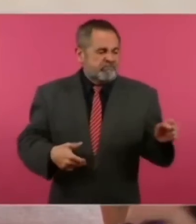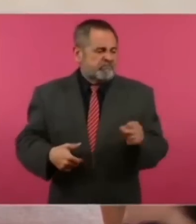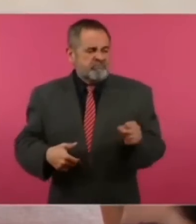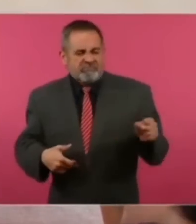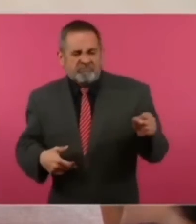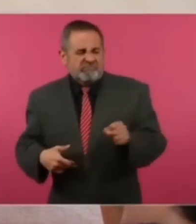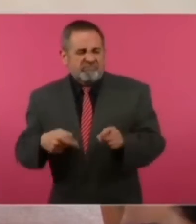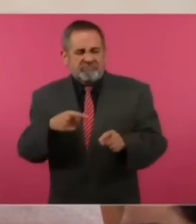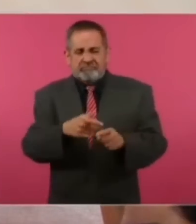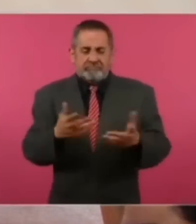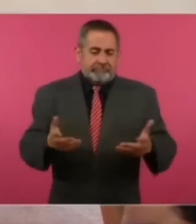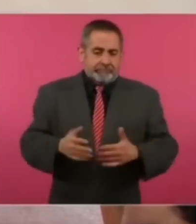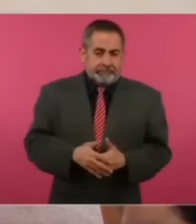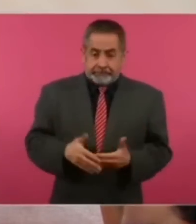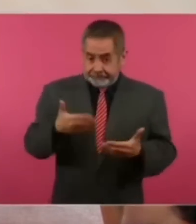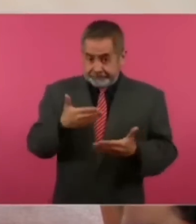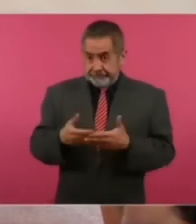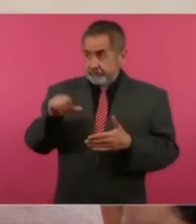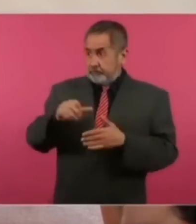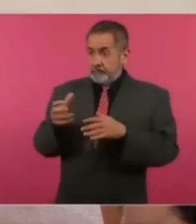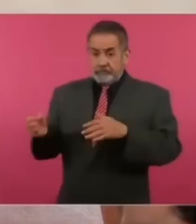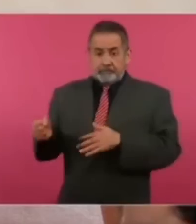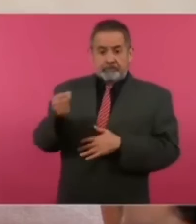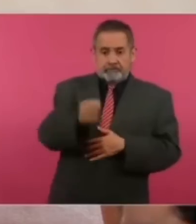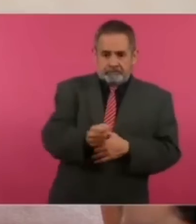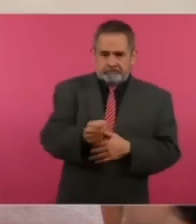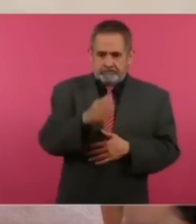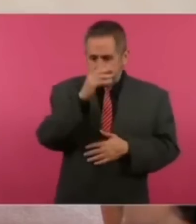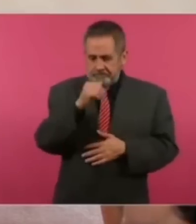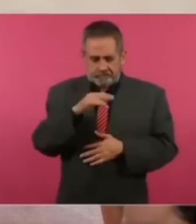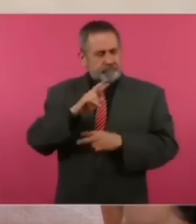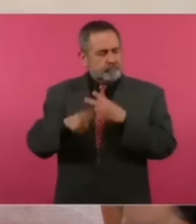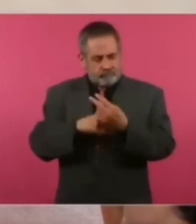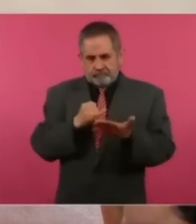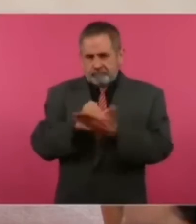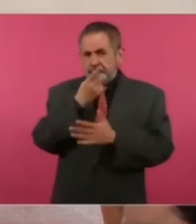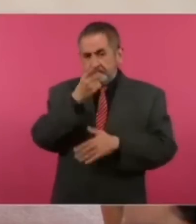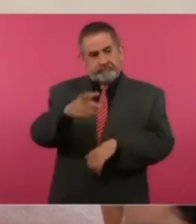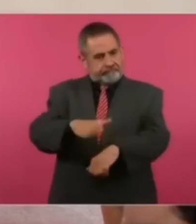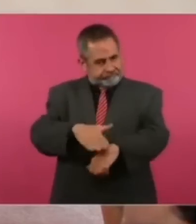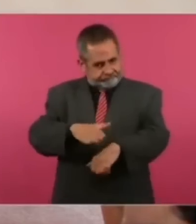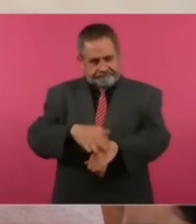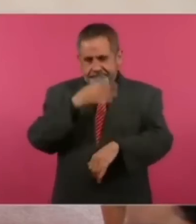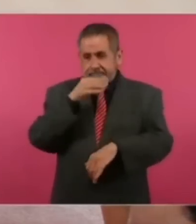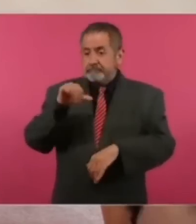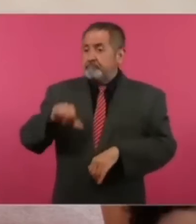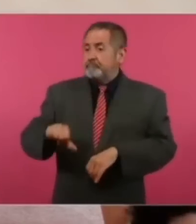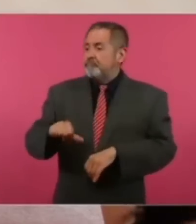porque ahora ya no va a haber imposición. Eso sí lo puedo decir, lo adelanto.